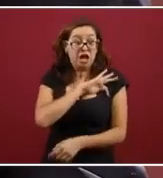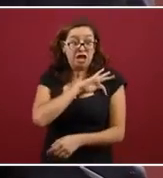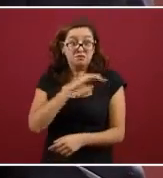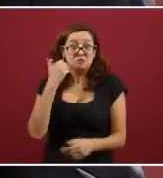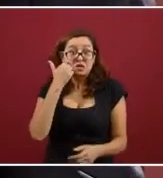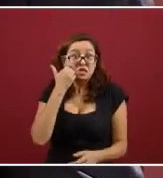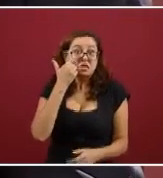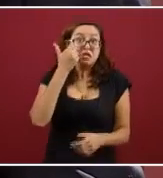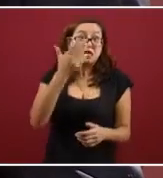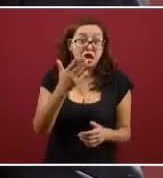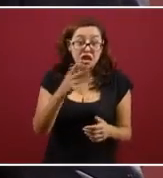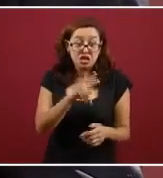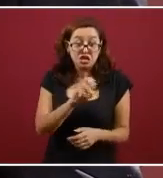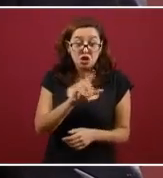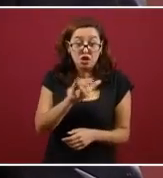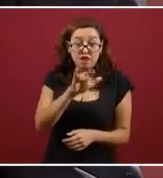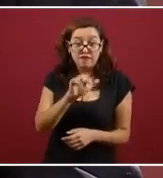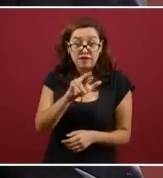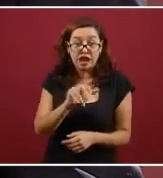allá ellos.